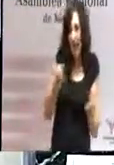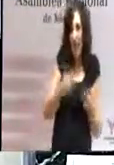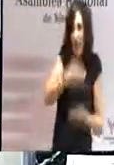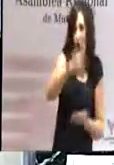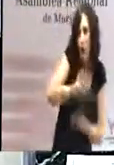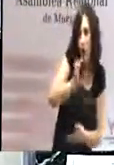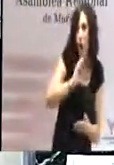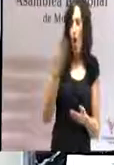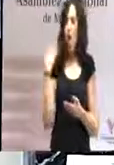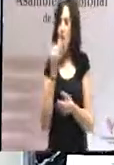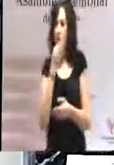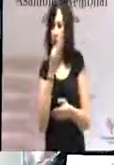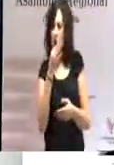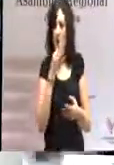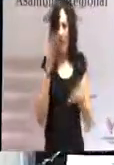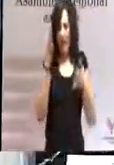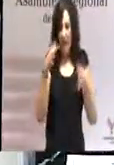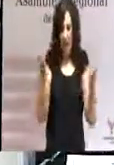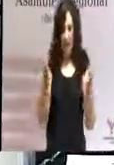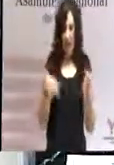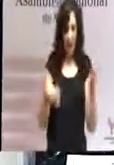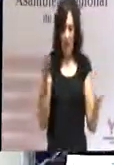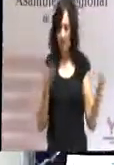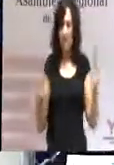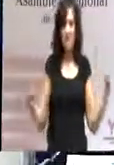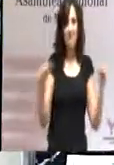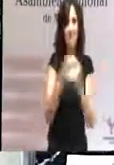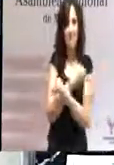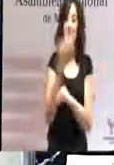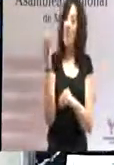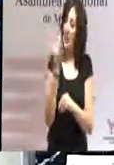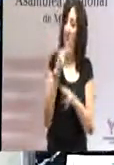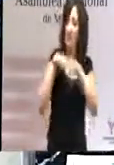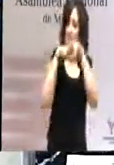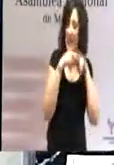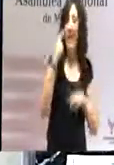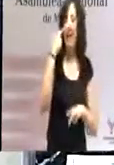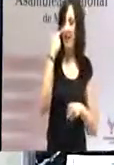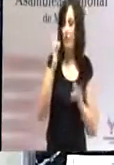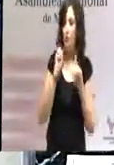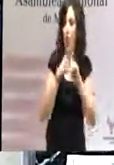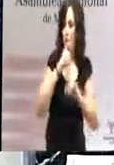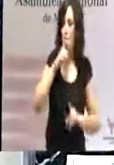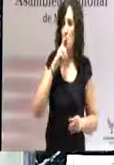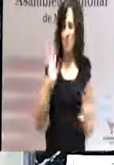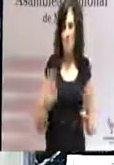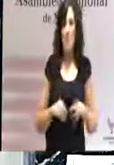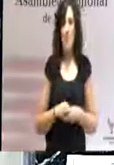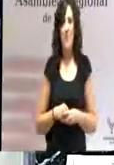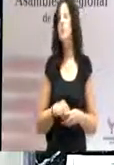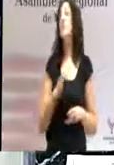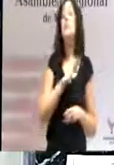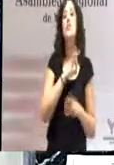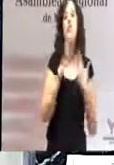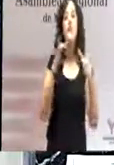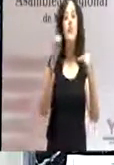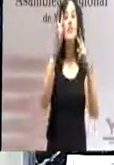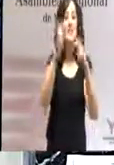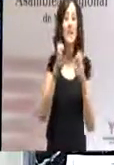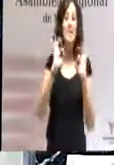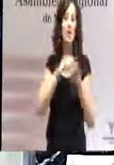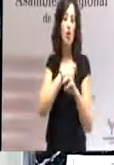lo que dice la prensa regional? Es para hacérselo mirar. Señorías, la puesta en marcha de la Comisión de Investigación